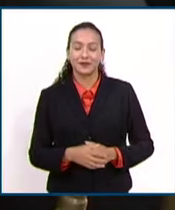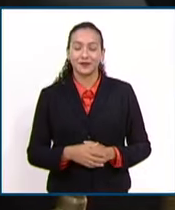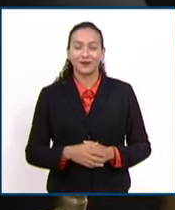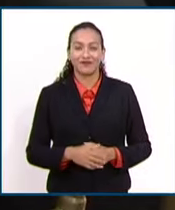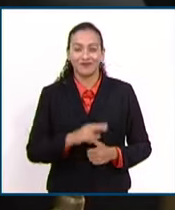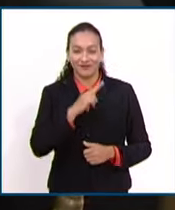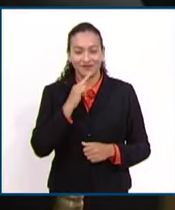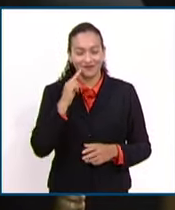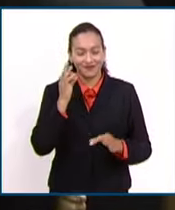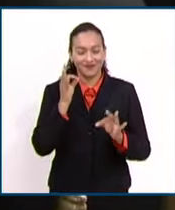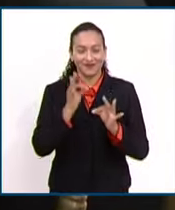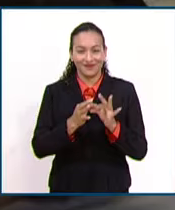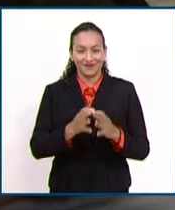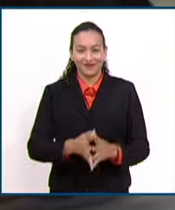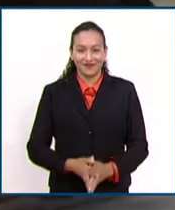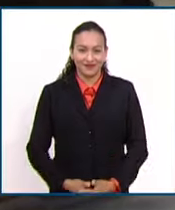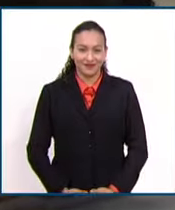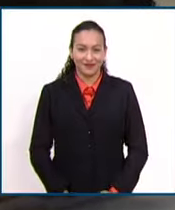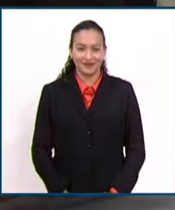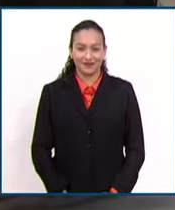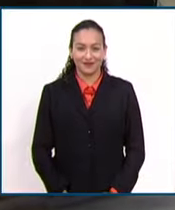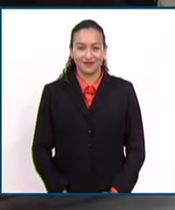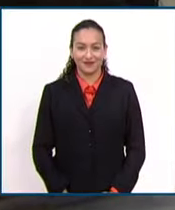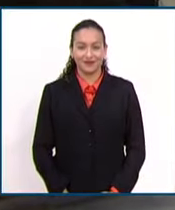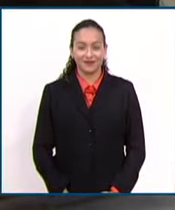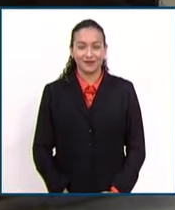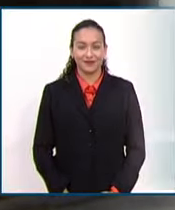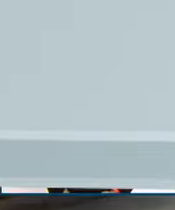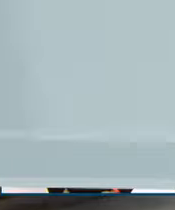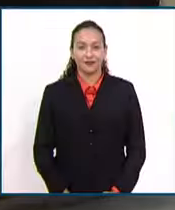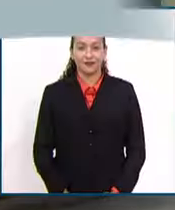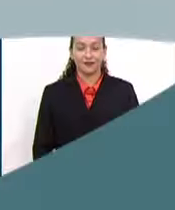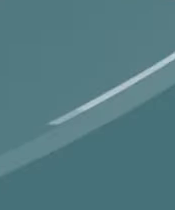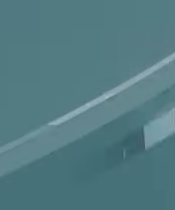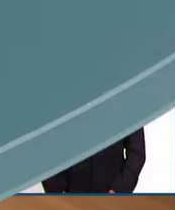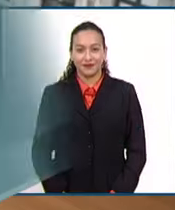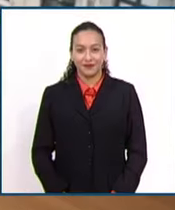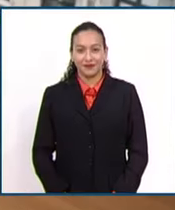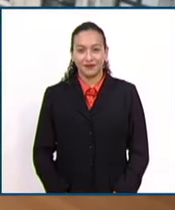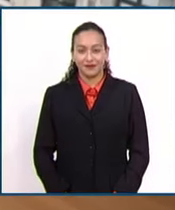del Poder Judicial de la Federación, Juan Carlos González.